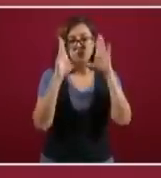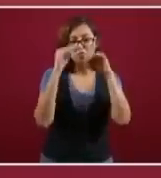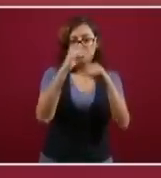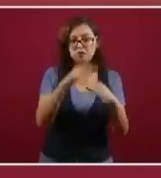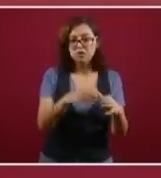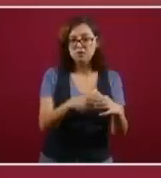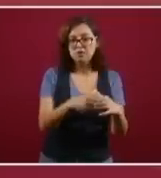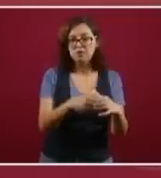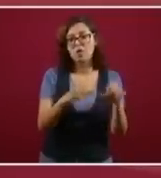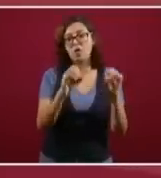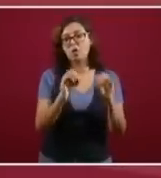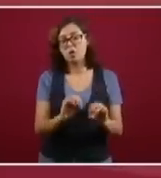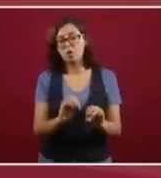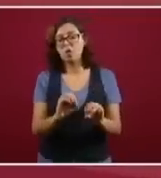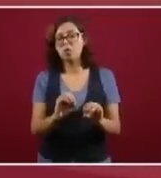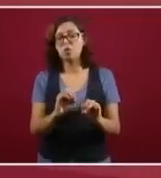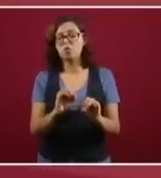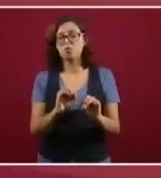en contra